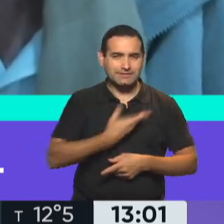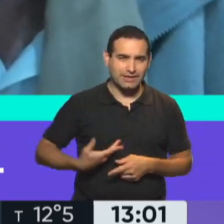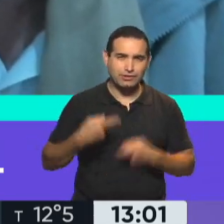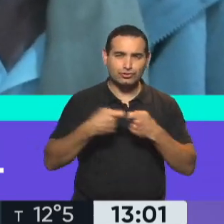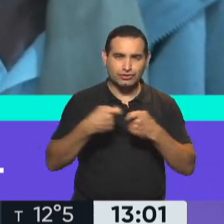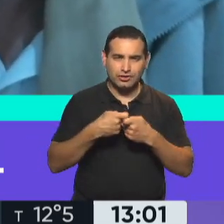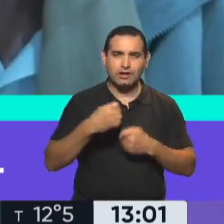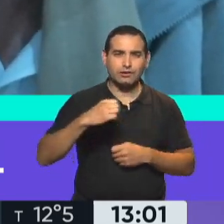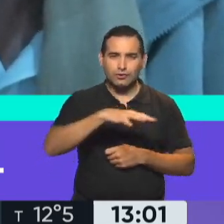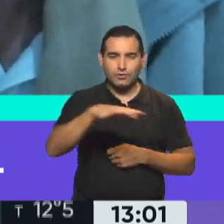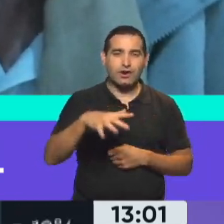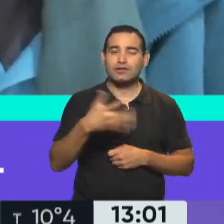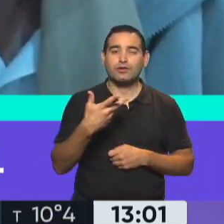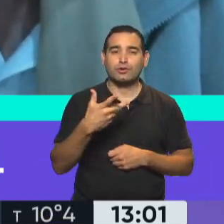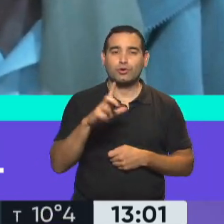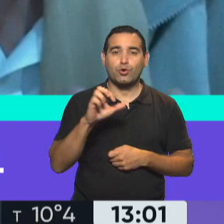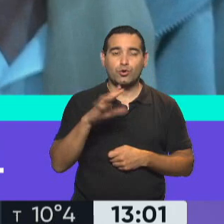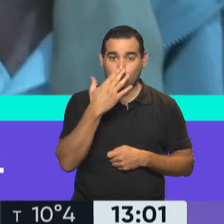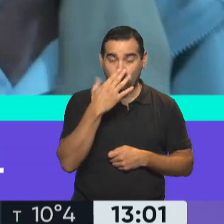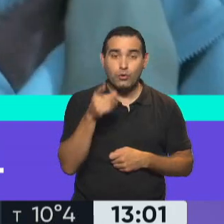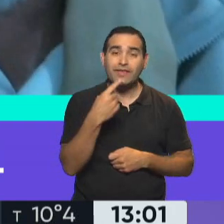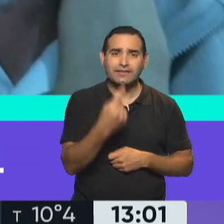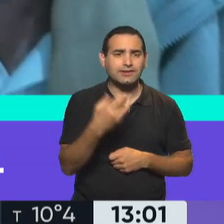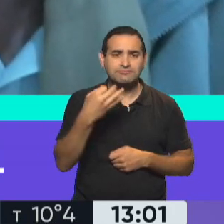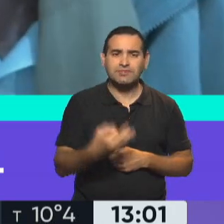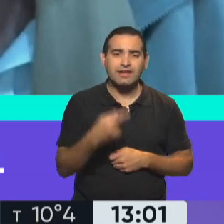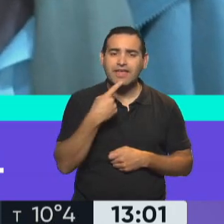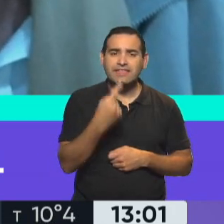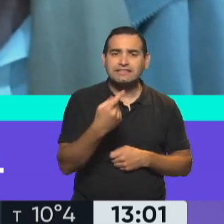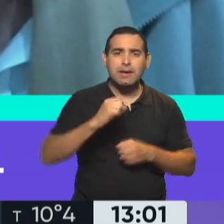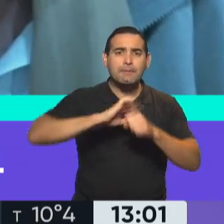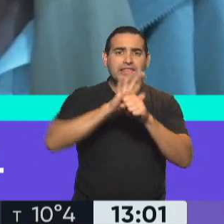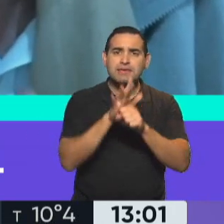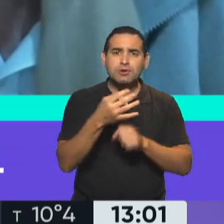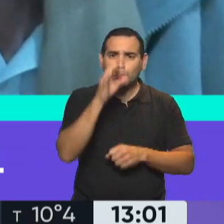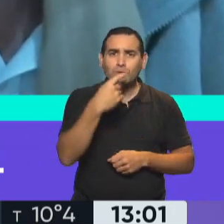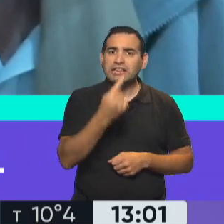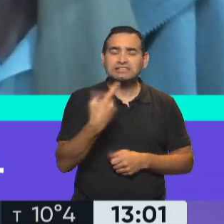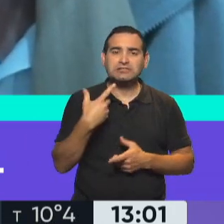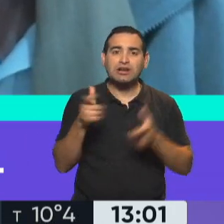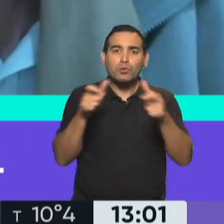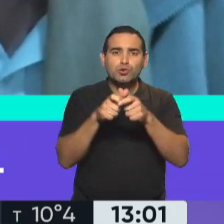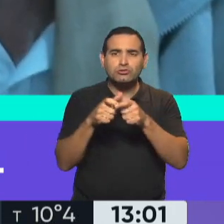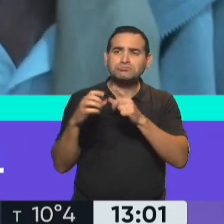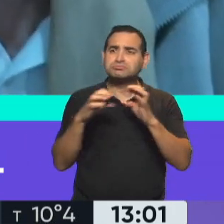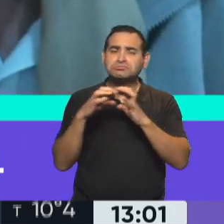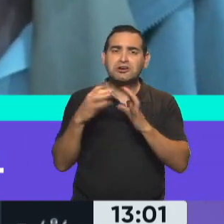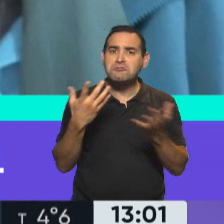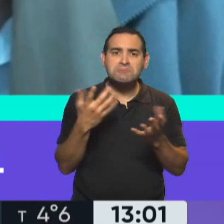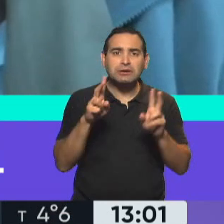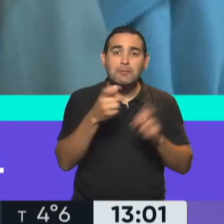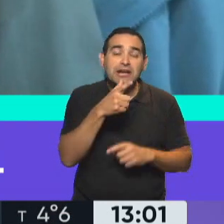Sociedad Rural de Córdoba, Pedro Salas, cuando dice, nunca se nombró la palabra pandemia. Parece que para el sector agropecuario no